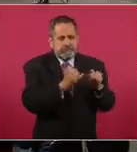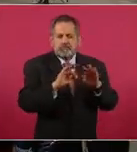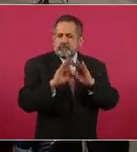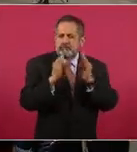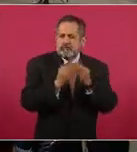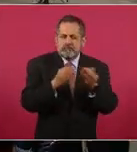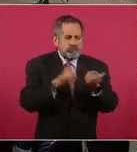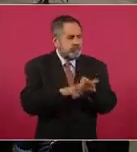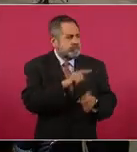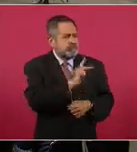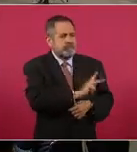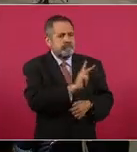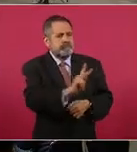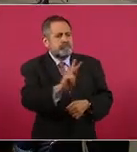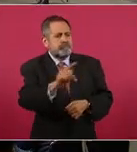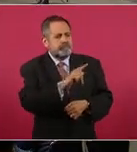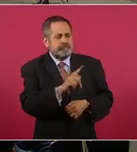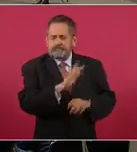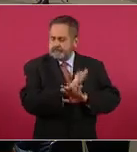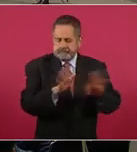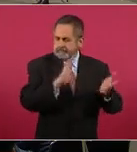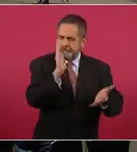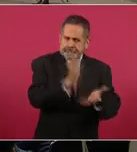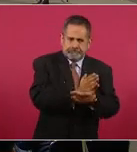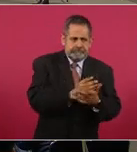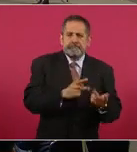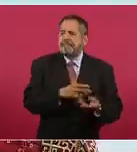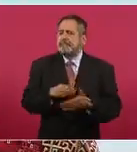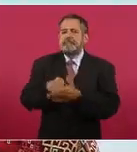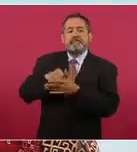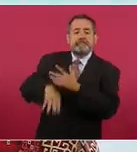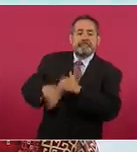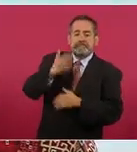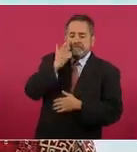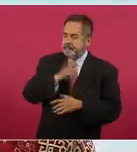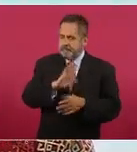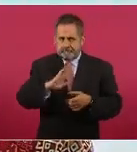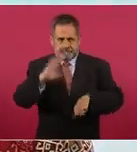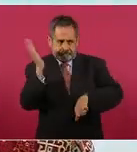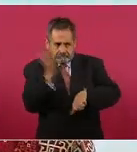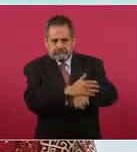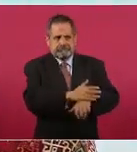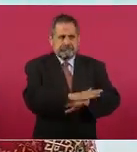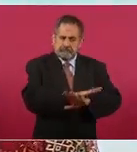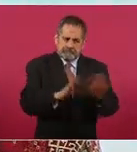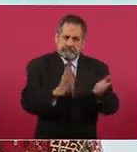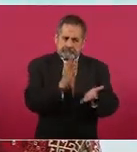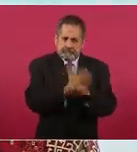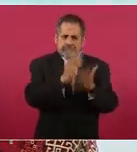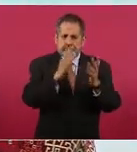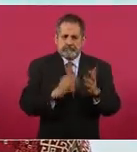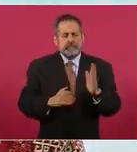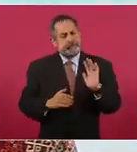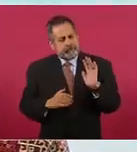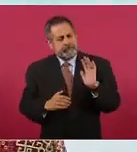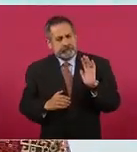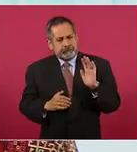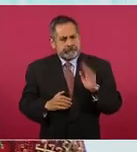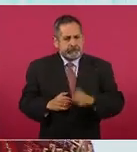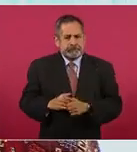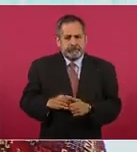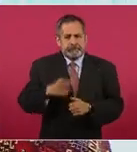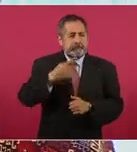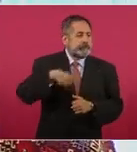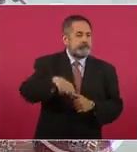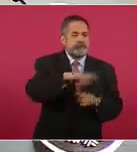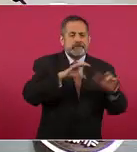fiscal y poder establecer algunas líneas preventivas, correctivas y punitivas. Esto principalmente está muy orientado a todo